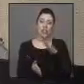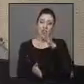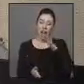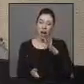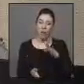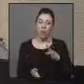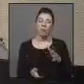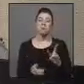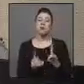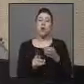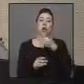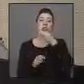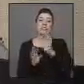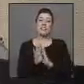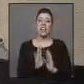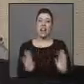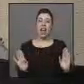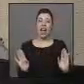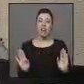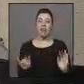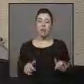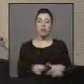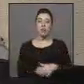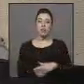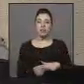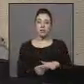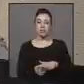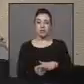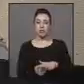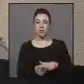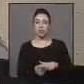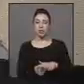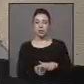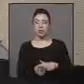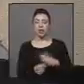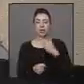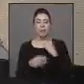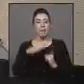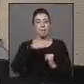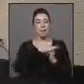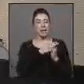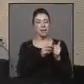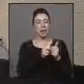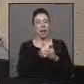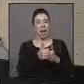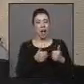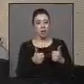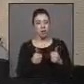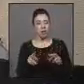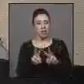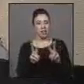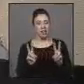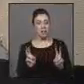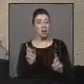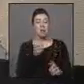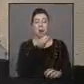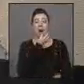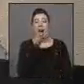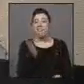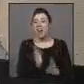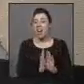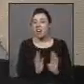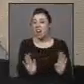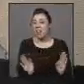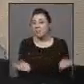guarda silencio frente a estos hechos. Y si la máxima autoridad en la materia no dice